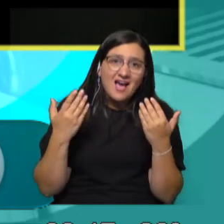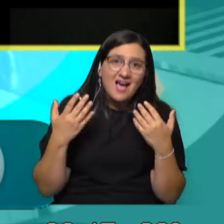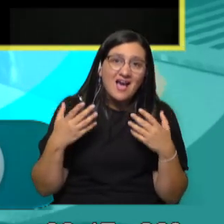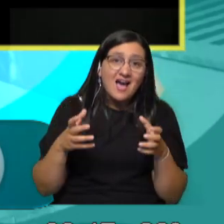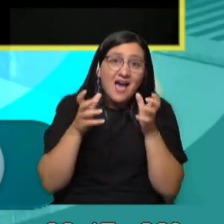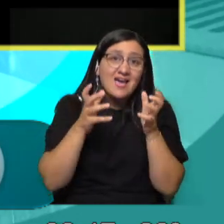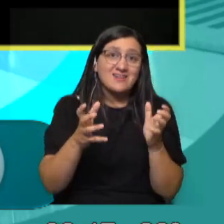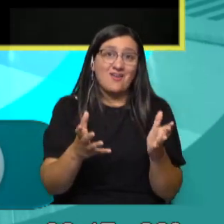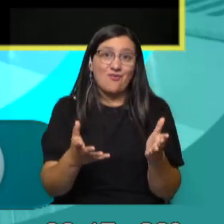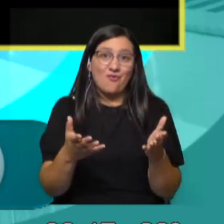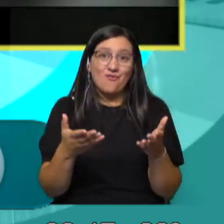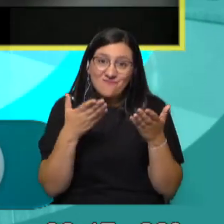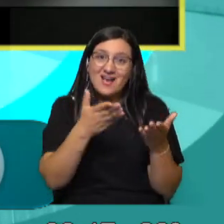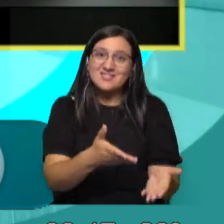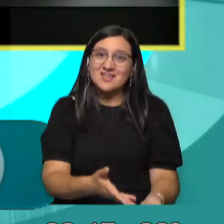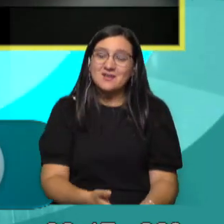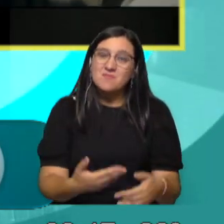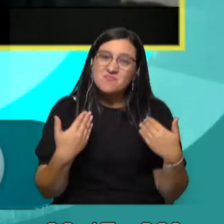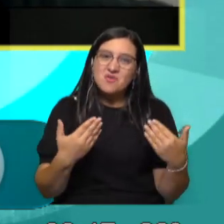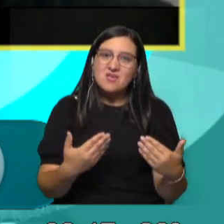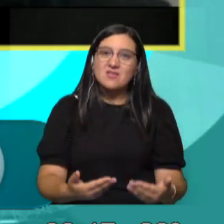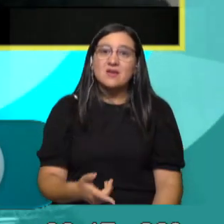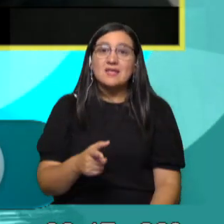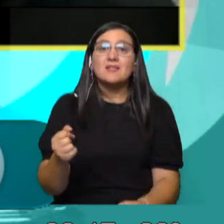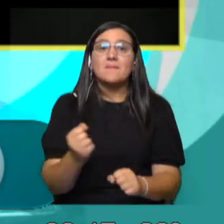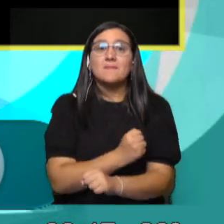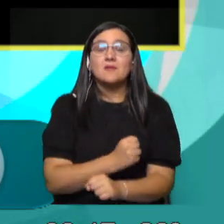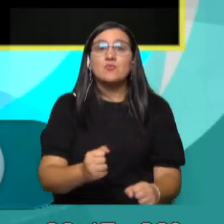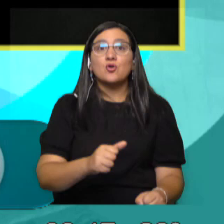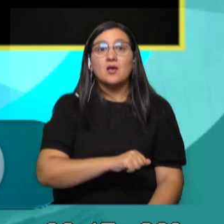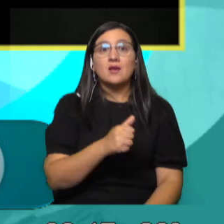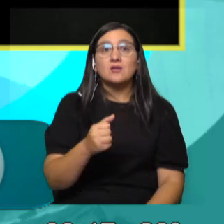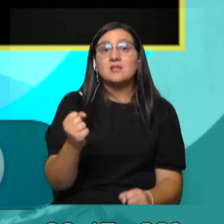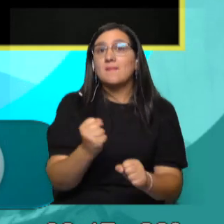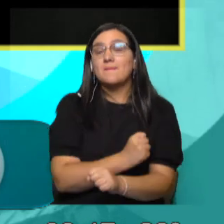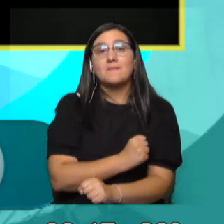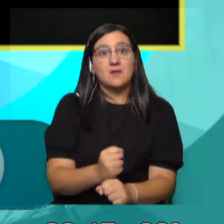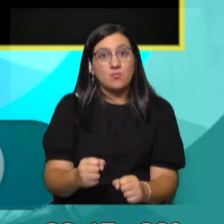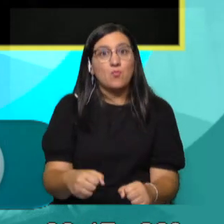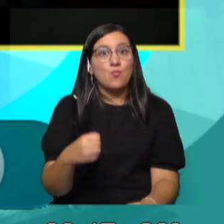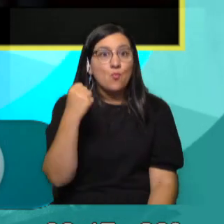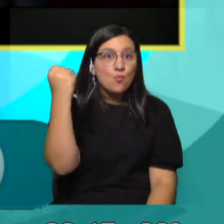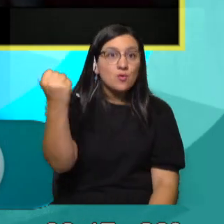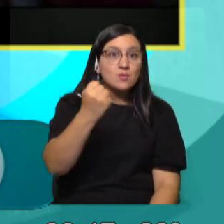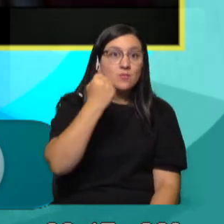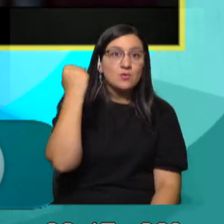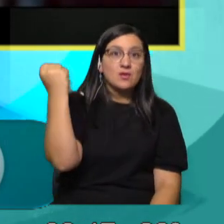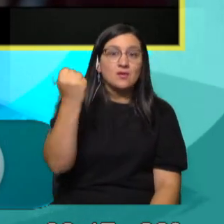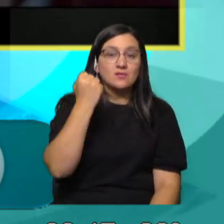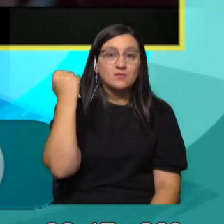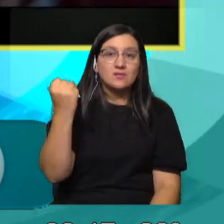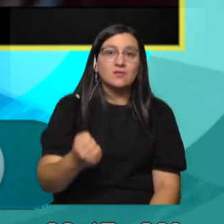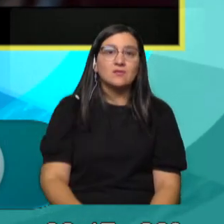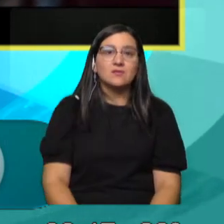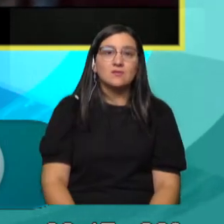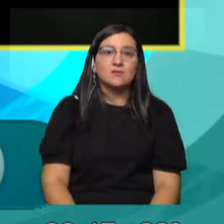y crezca el laburo. Y este premio que ganaron, que es tan simbólico y tan importante, es el premio de Sitges. ¿Qué puerta le abre a esta película? O sea, ¿qué le